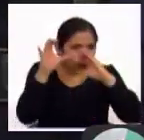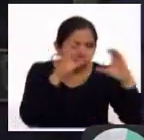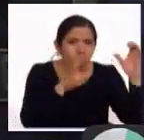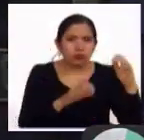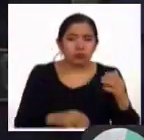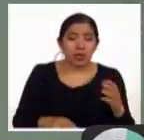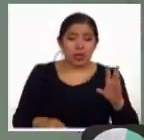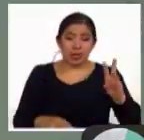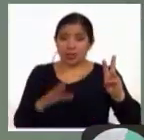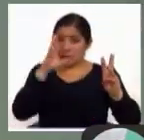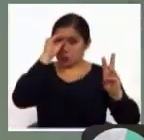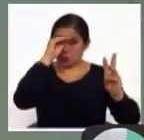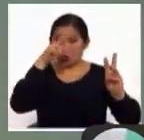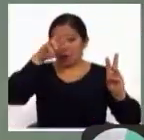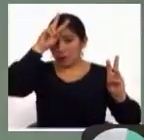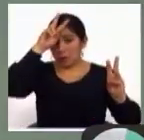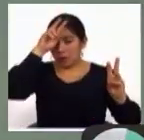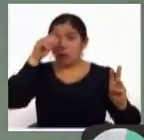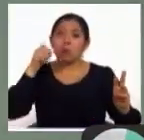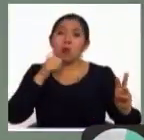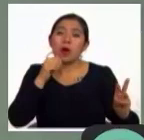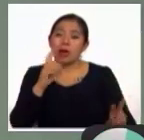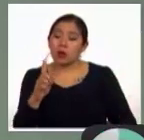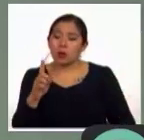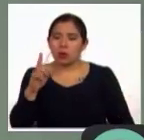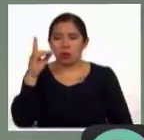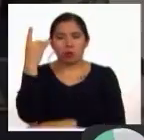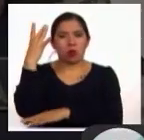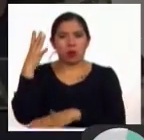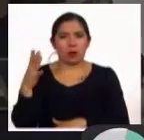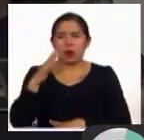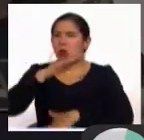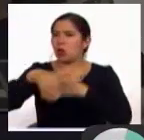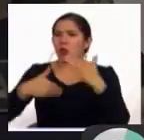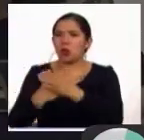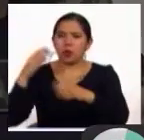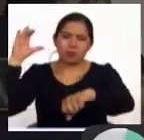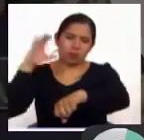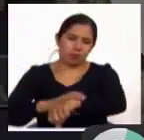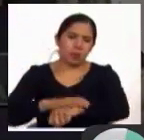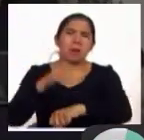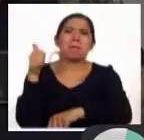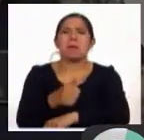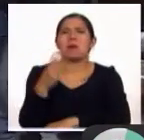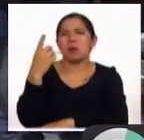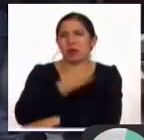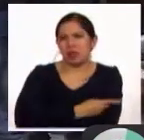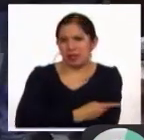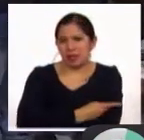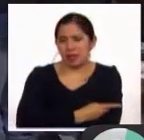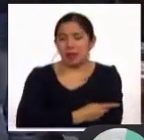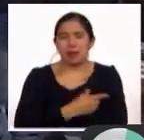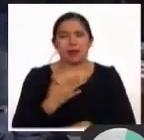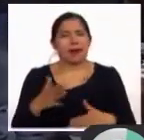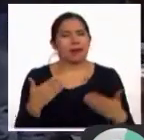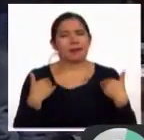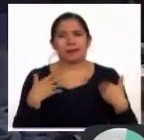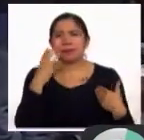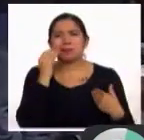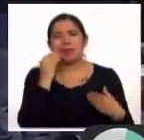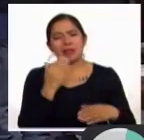son peruanos y la mujer es de nacionalidad boliviana. Todos fueron capturados el mismo día del hecho. Se conoce que tienen prontuario